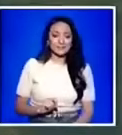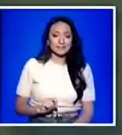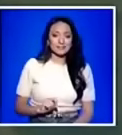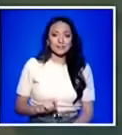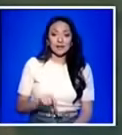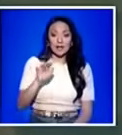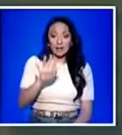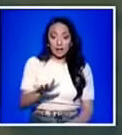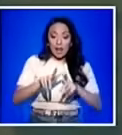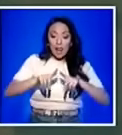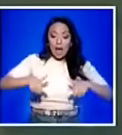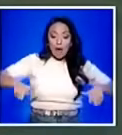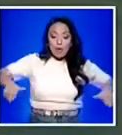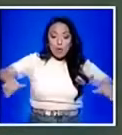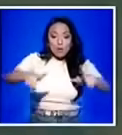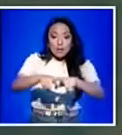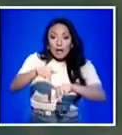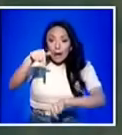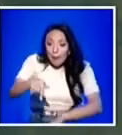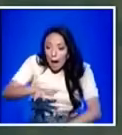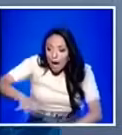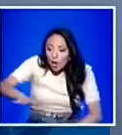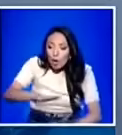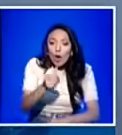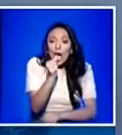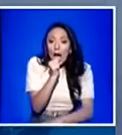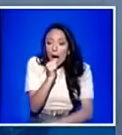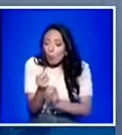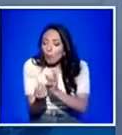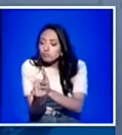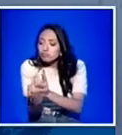La Laguna Magdalena alberga plantas acuáticas,